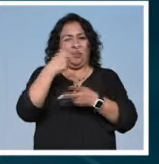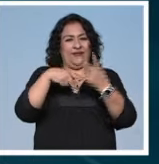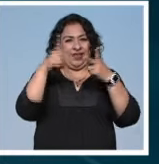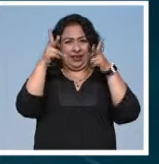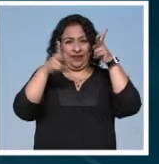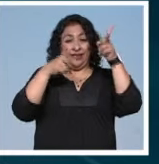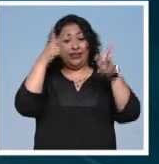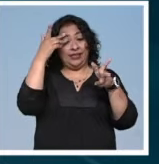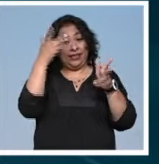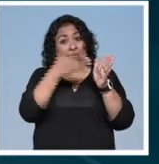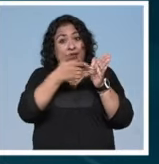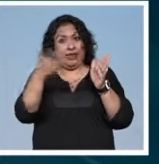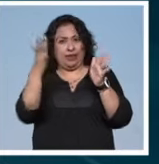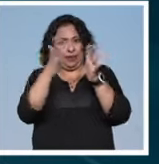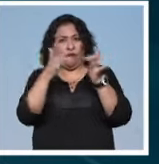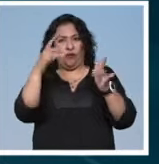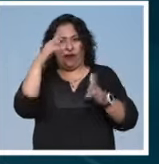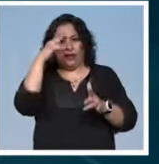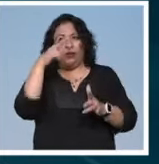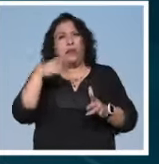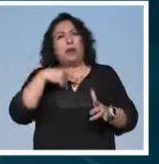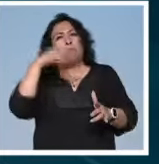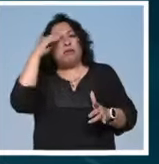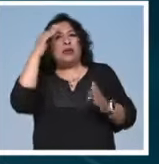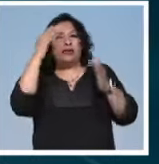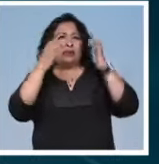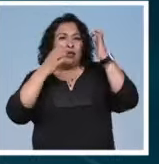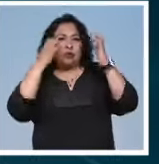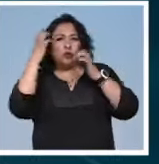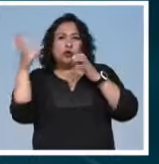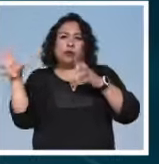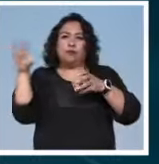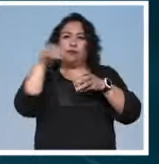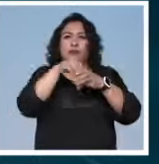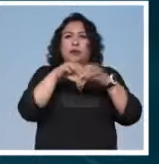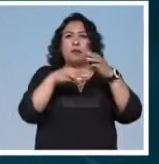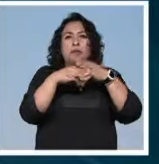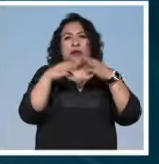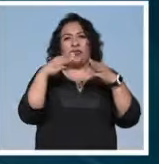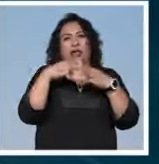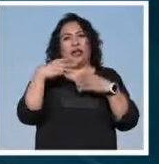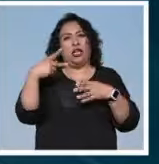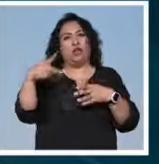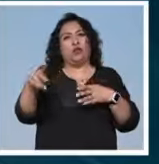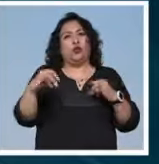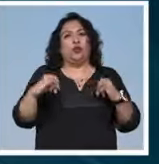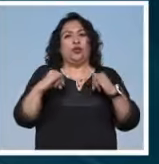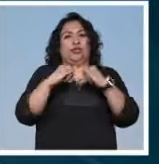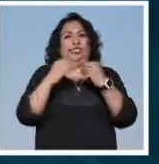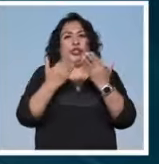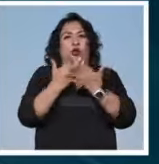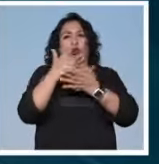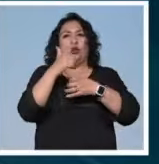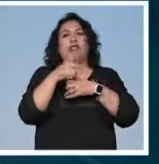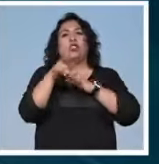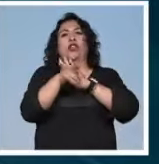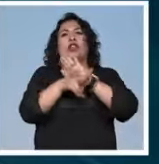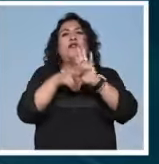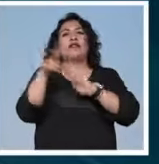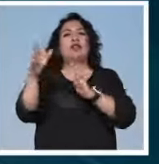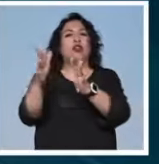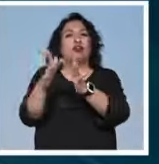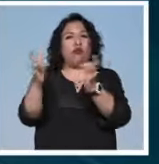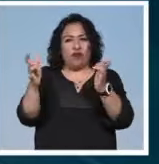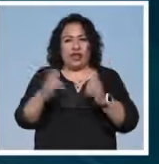la temporada francesa en México planea una exposición que integrará material del acervo del Instituto Nacional del Audiovisual de